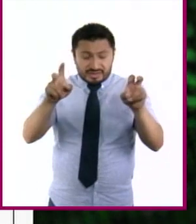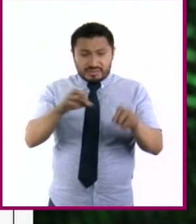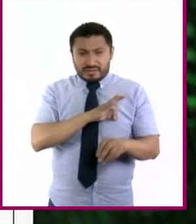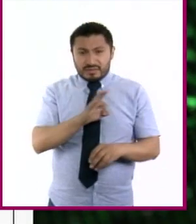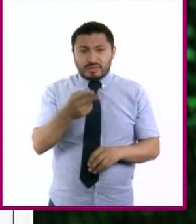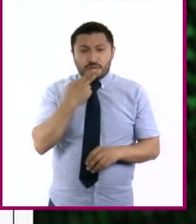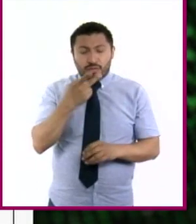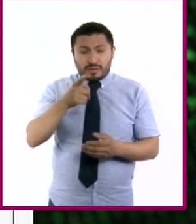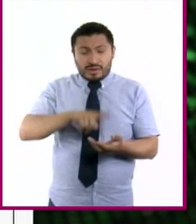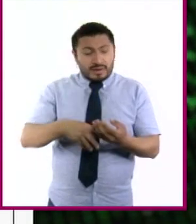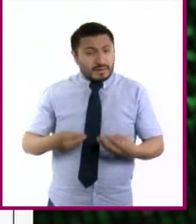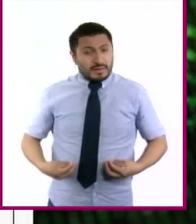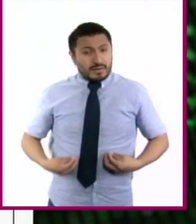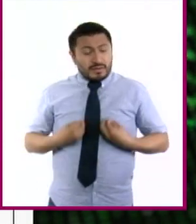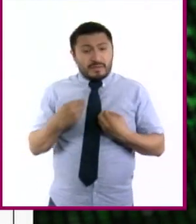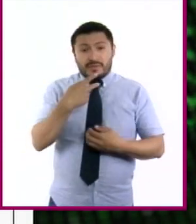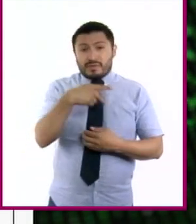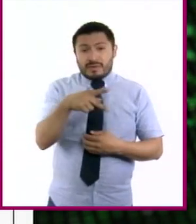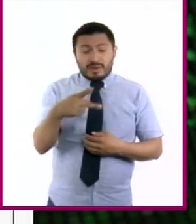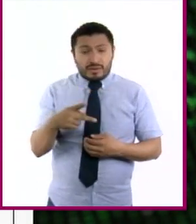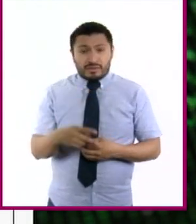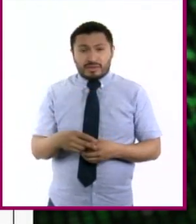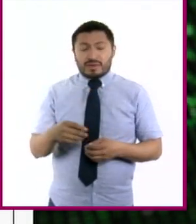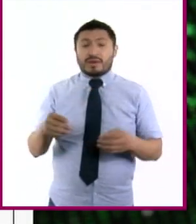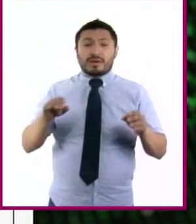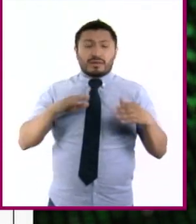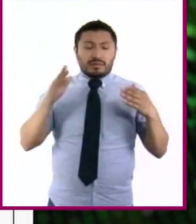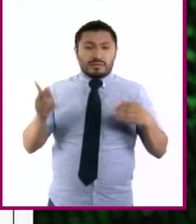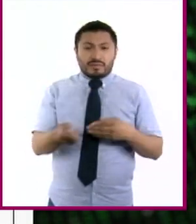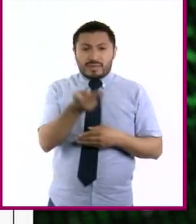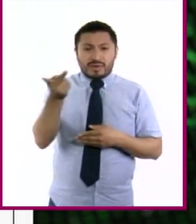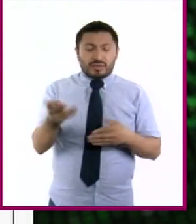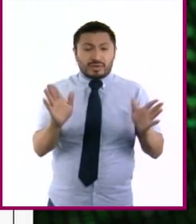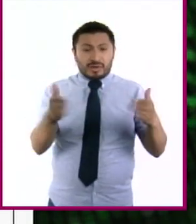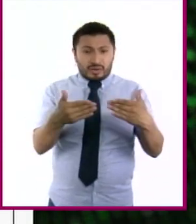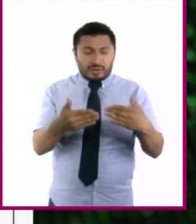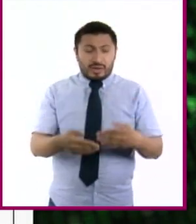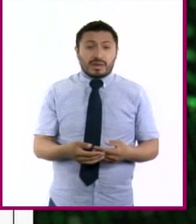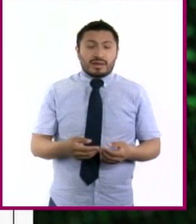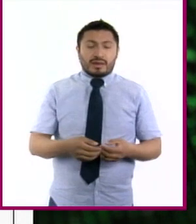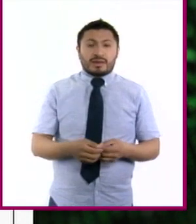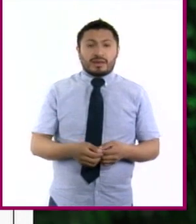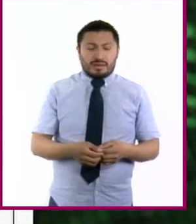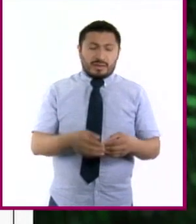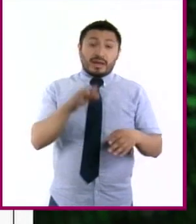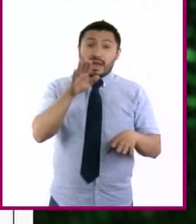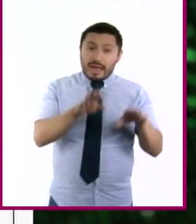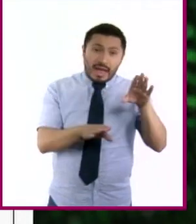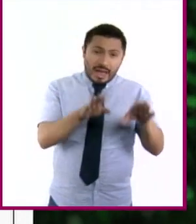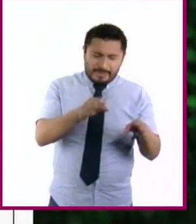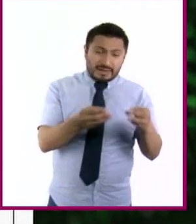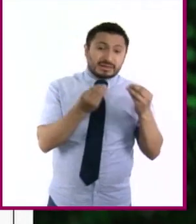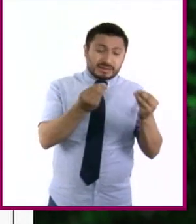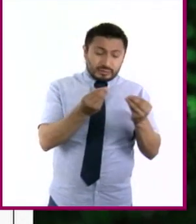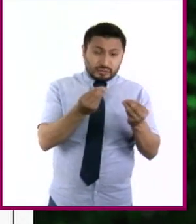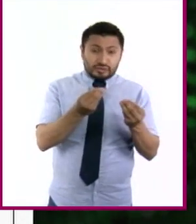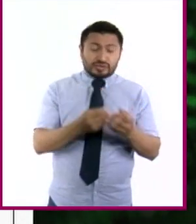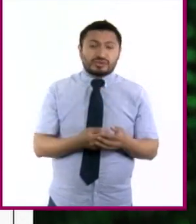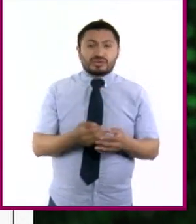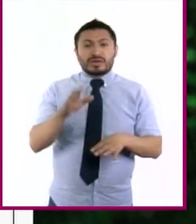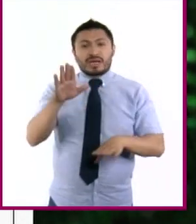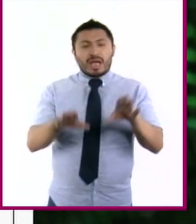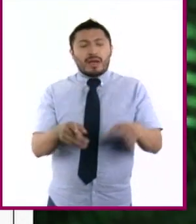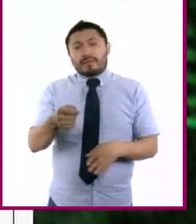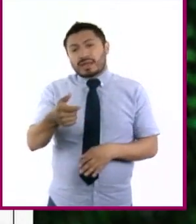vida cotidiana? La pregunta es cerrada. Las opciones son en la mayoría de los casos, en algunos casos y